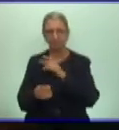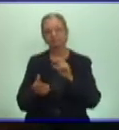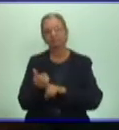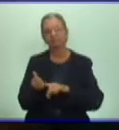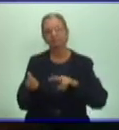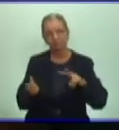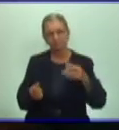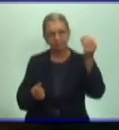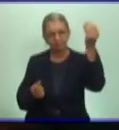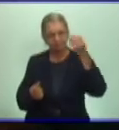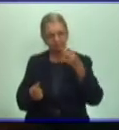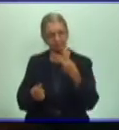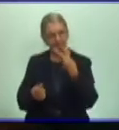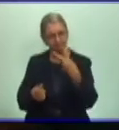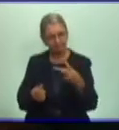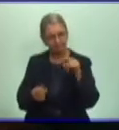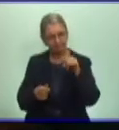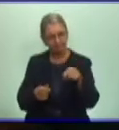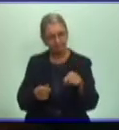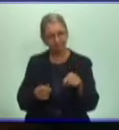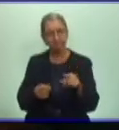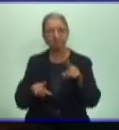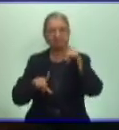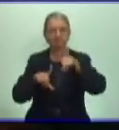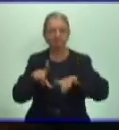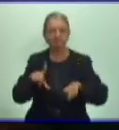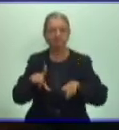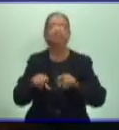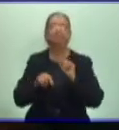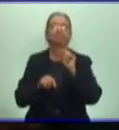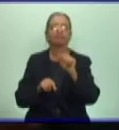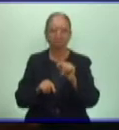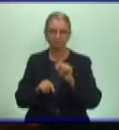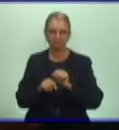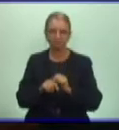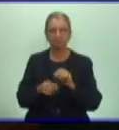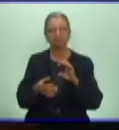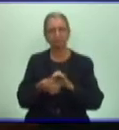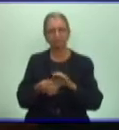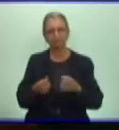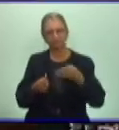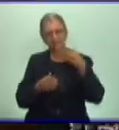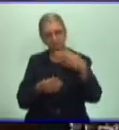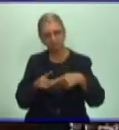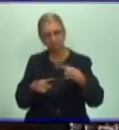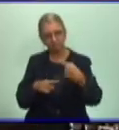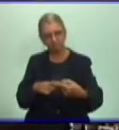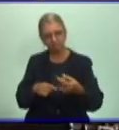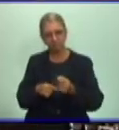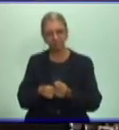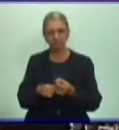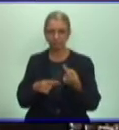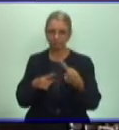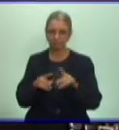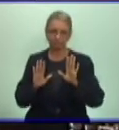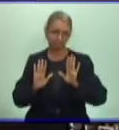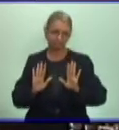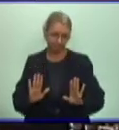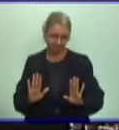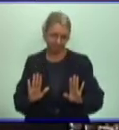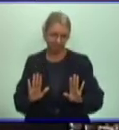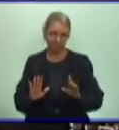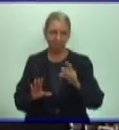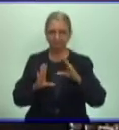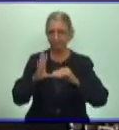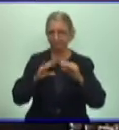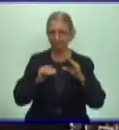será atendido este componente como debe ser en el grado que le corresponde. Yo les propongo hacer otro pequeño alto en la conversación para